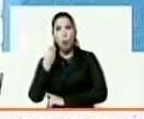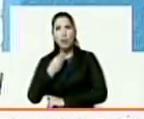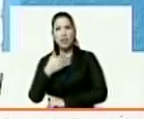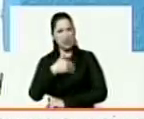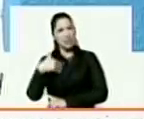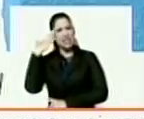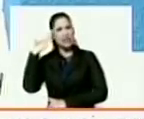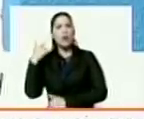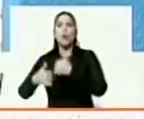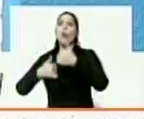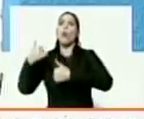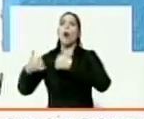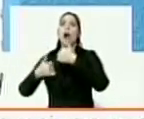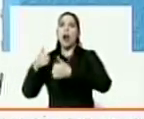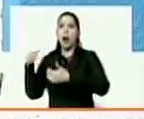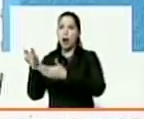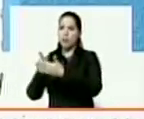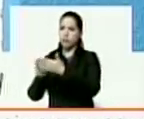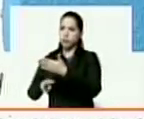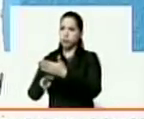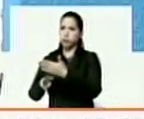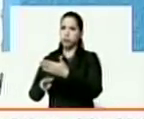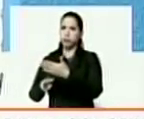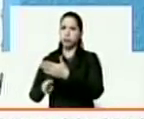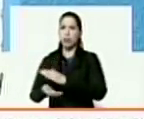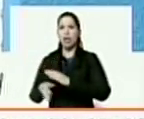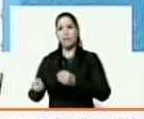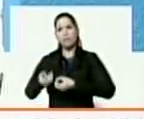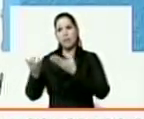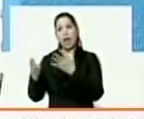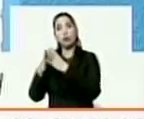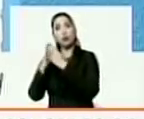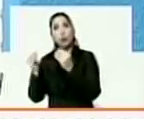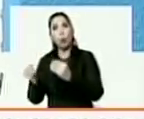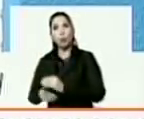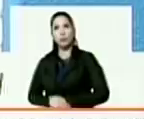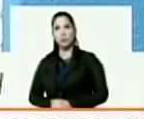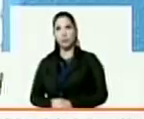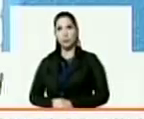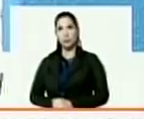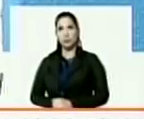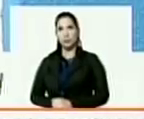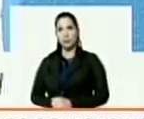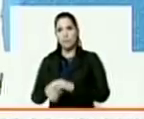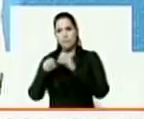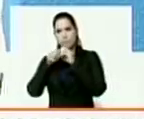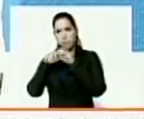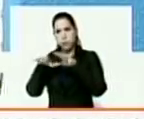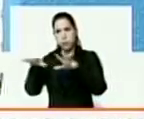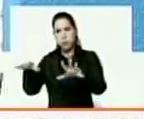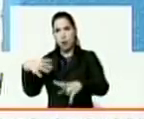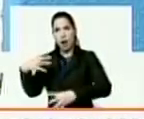cuál es la lectura que usted le da a todo este despliegue hecho por chavos